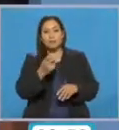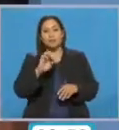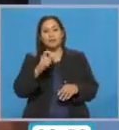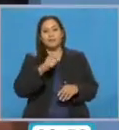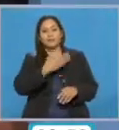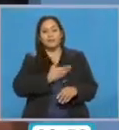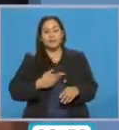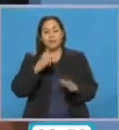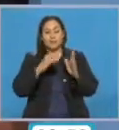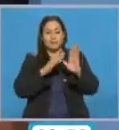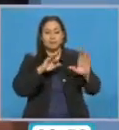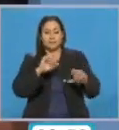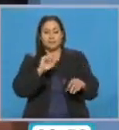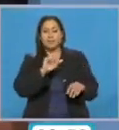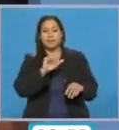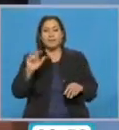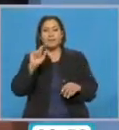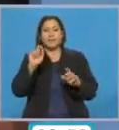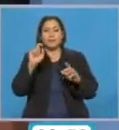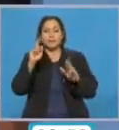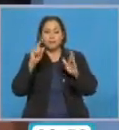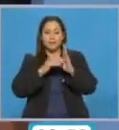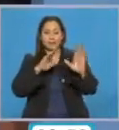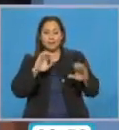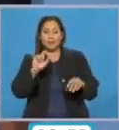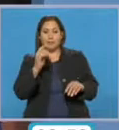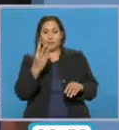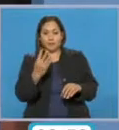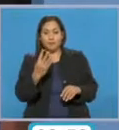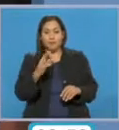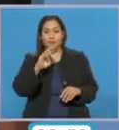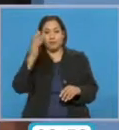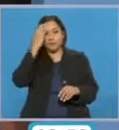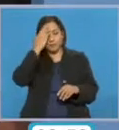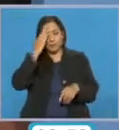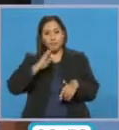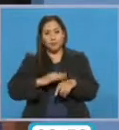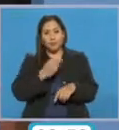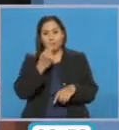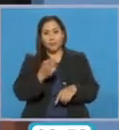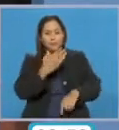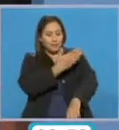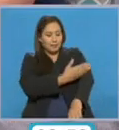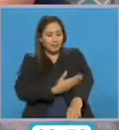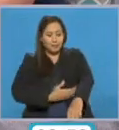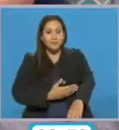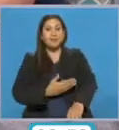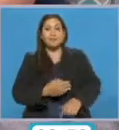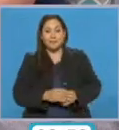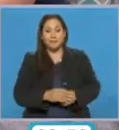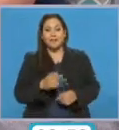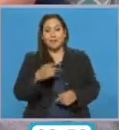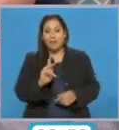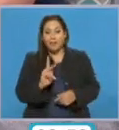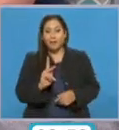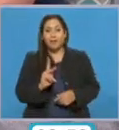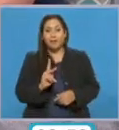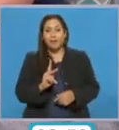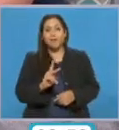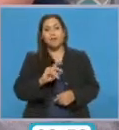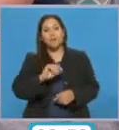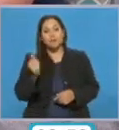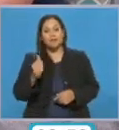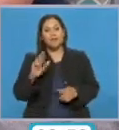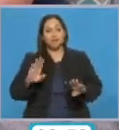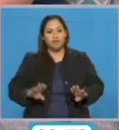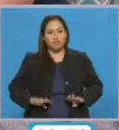expresidente de 1920 a 1924, y que bueno, es muy reconocido por esto de la mano, pero tiene muchas otras